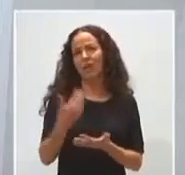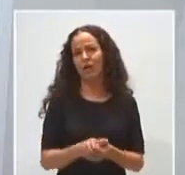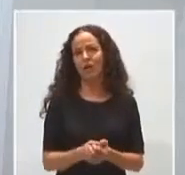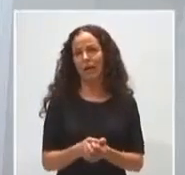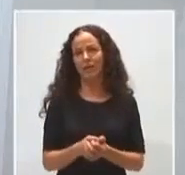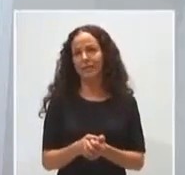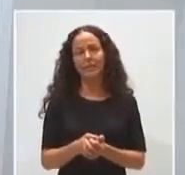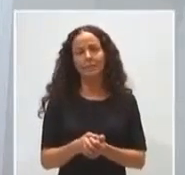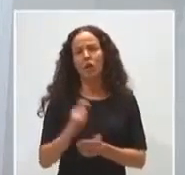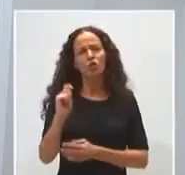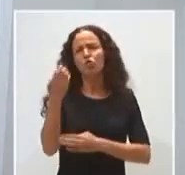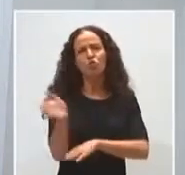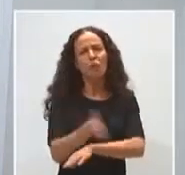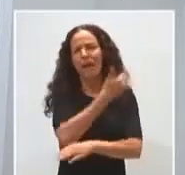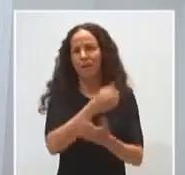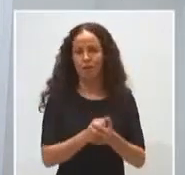superarlo